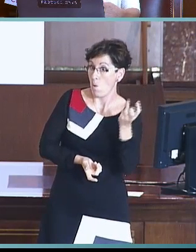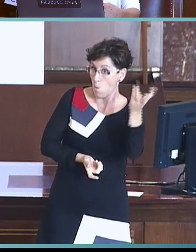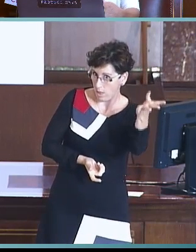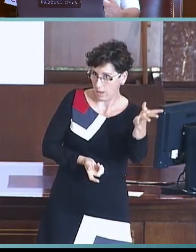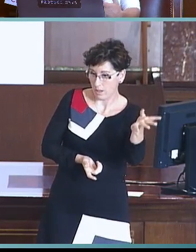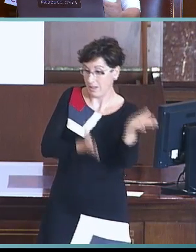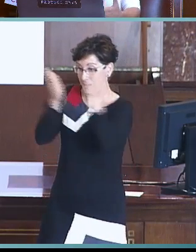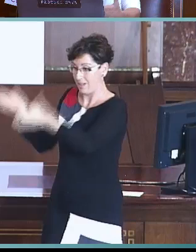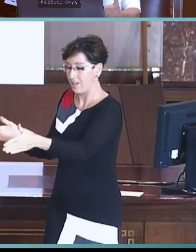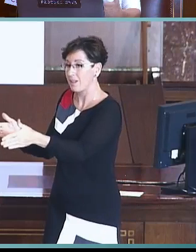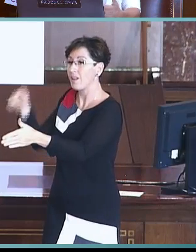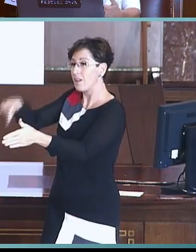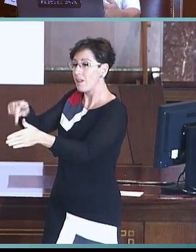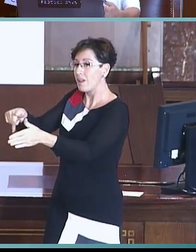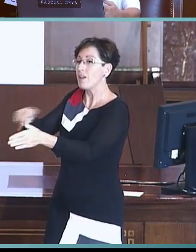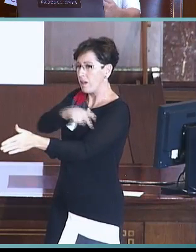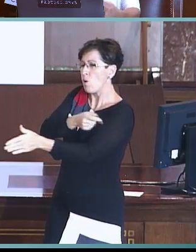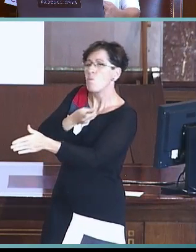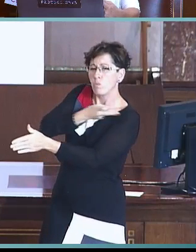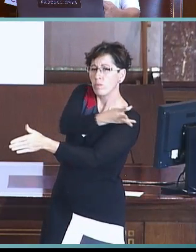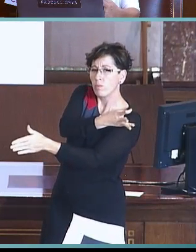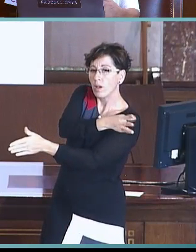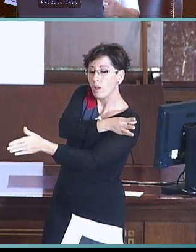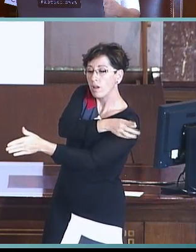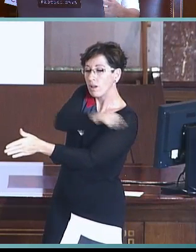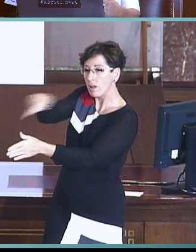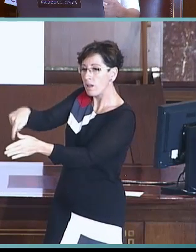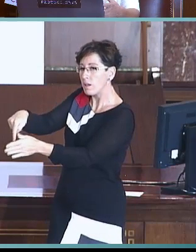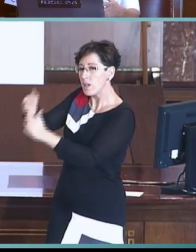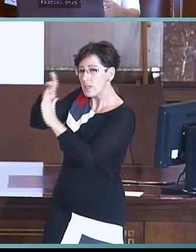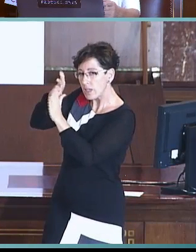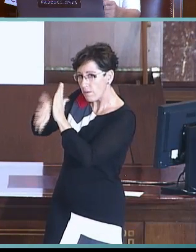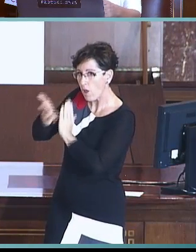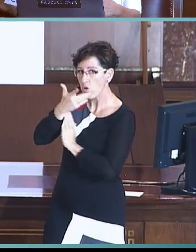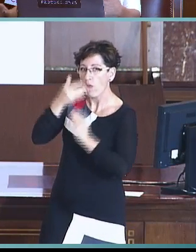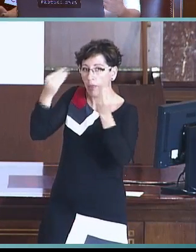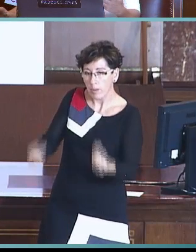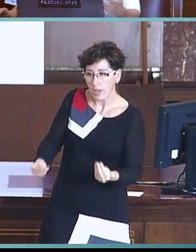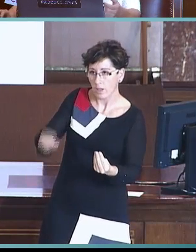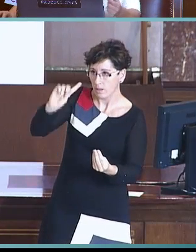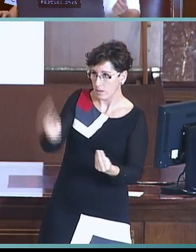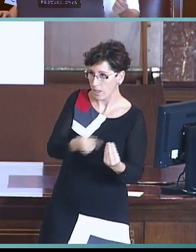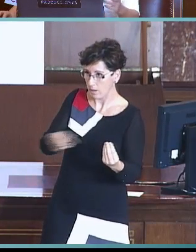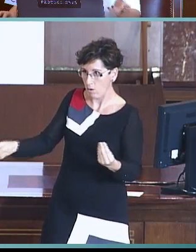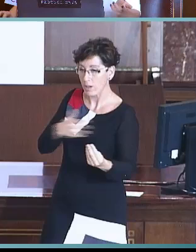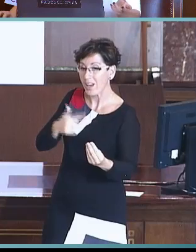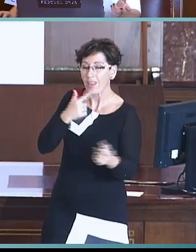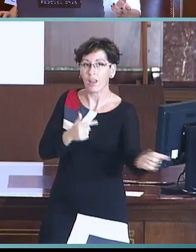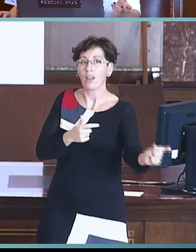hace referencia a cómo de bien conoce esos significados, es decir, esa extensión o grado de representaciones